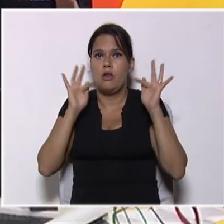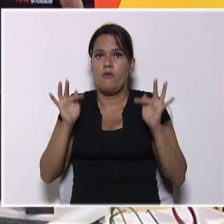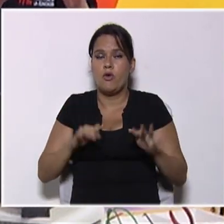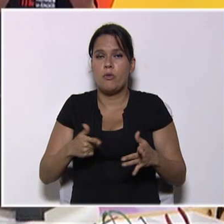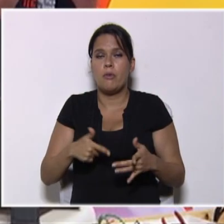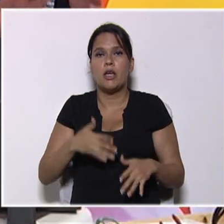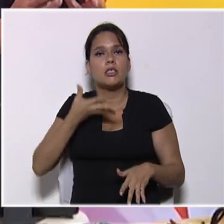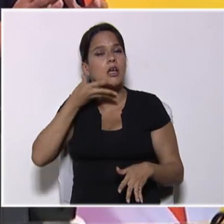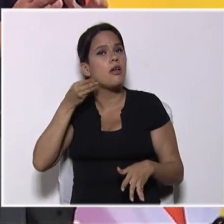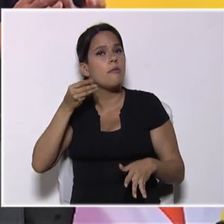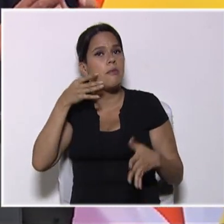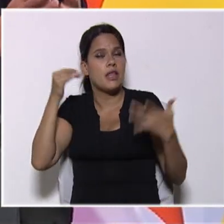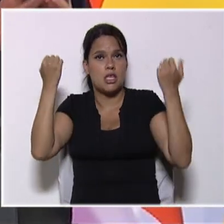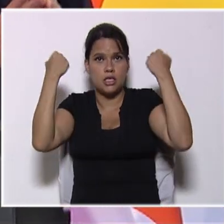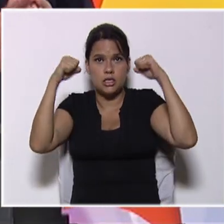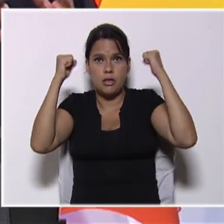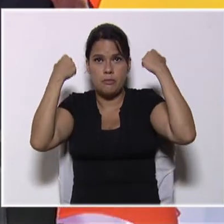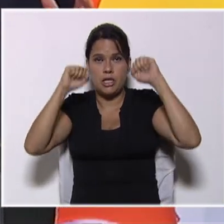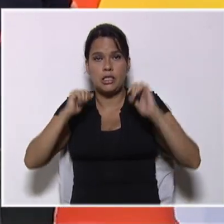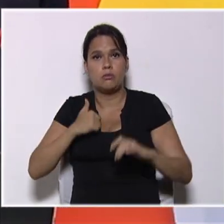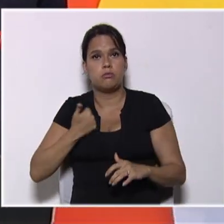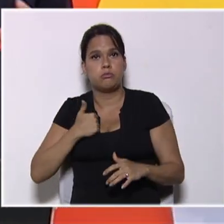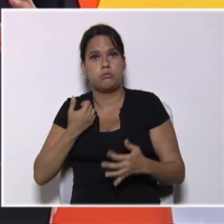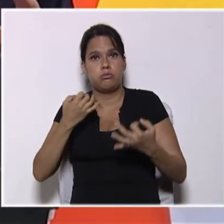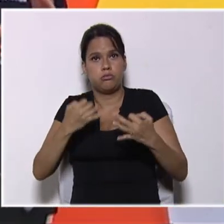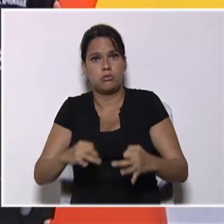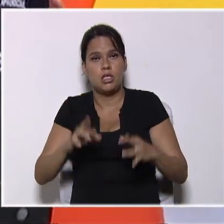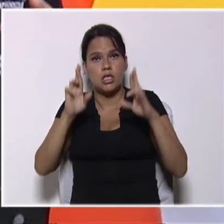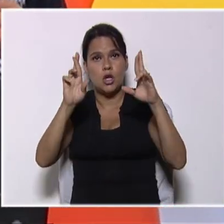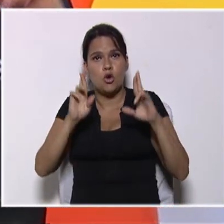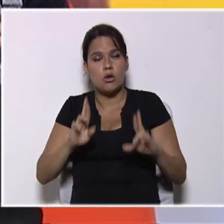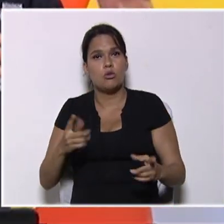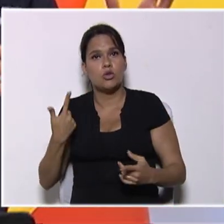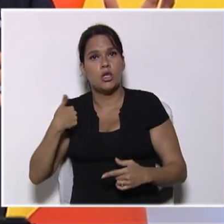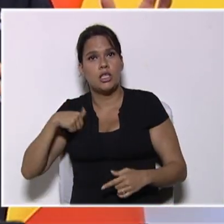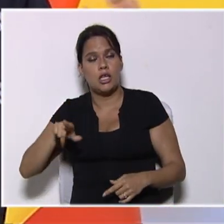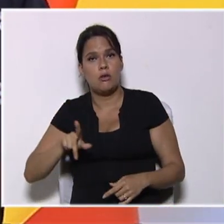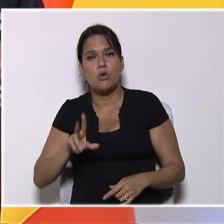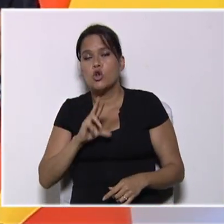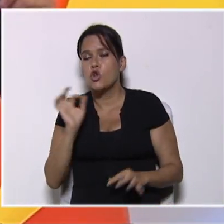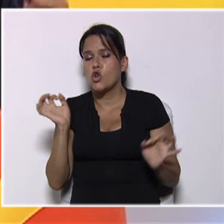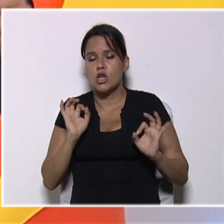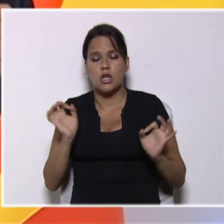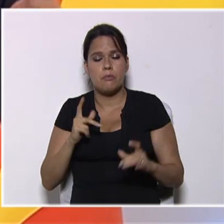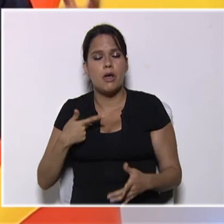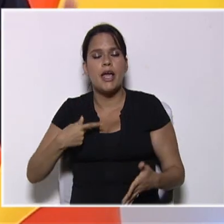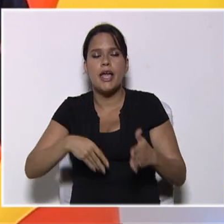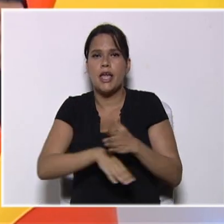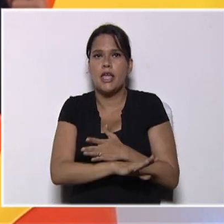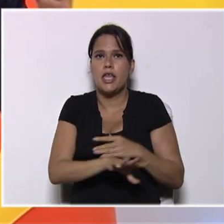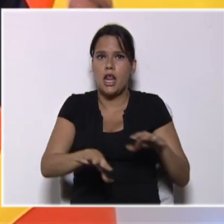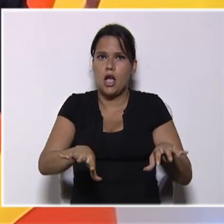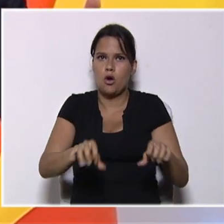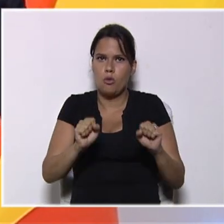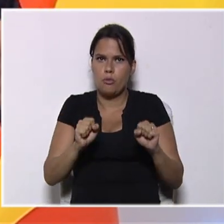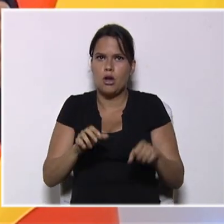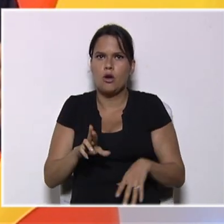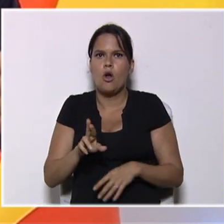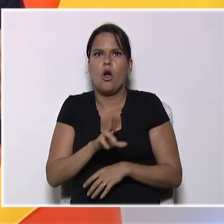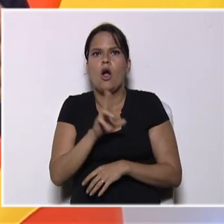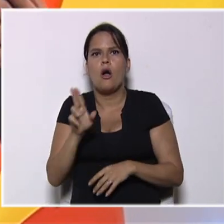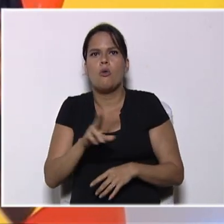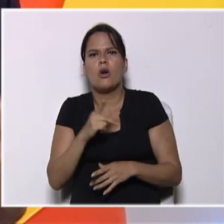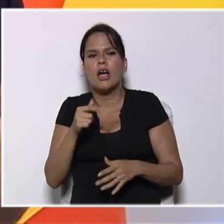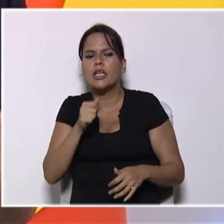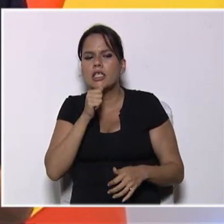sobre el aprovechamiento real de los recursos con los que contamos. No necesariamente es ir a comprarlos, es ir con el dinero a buscar un local